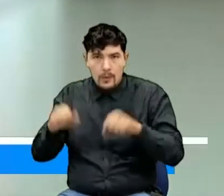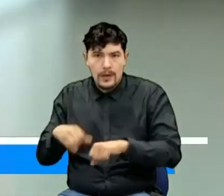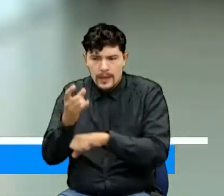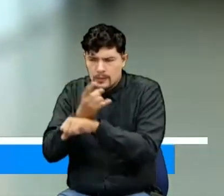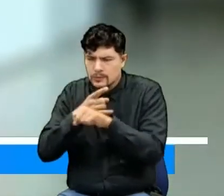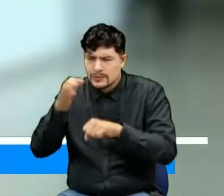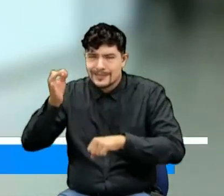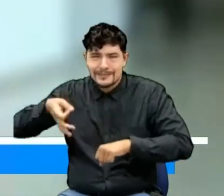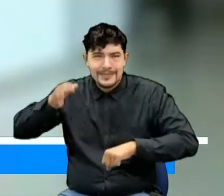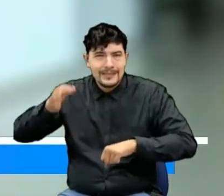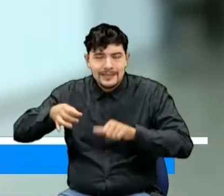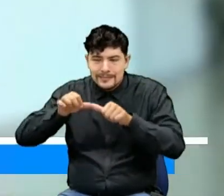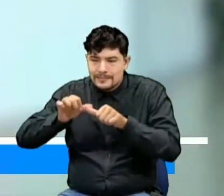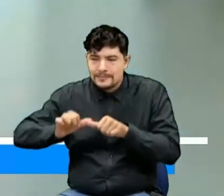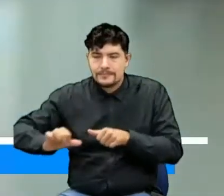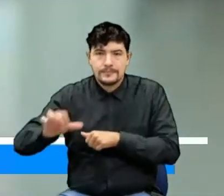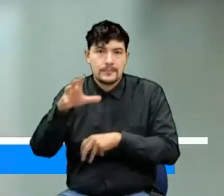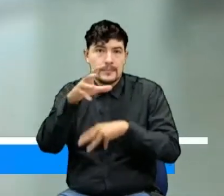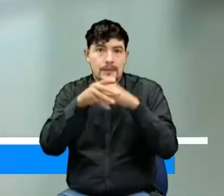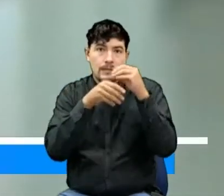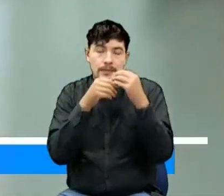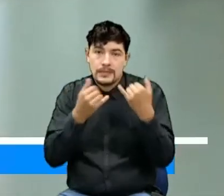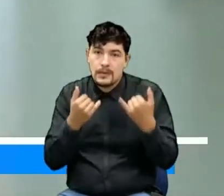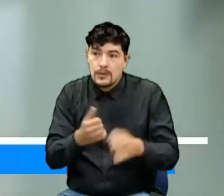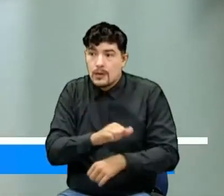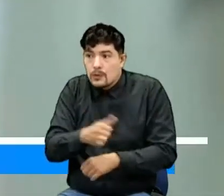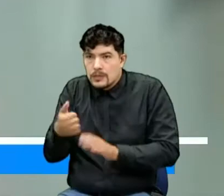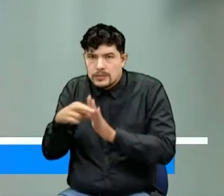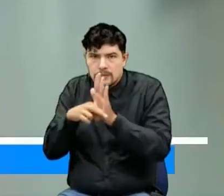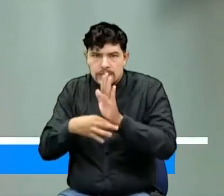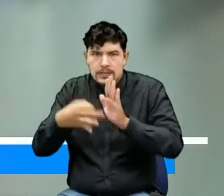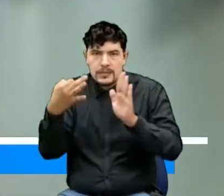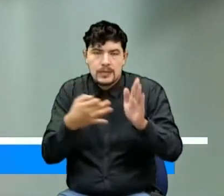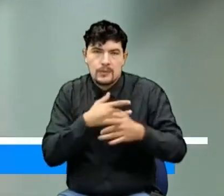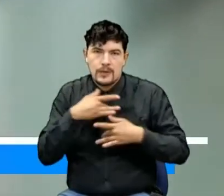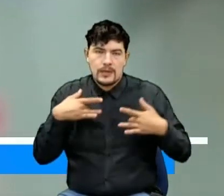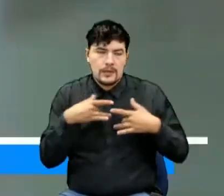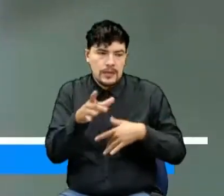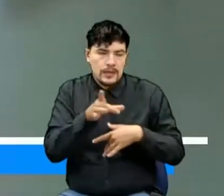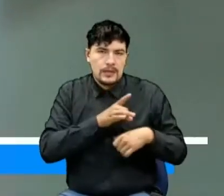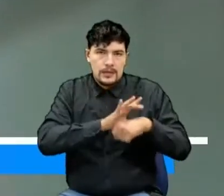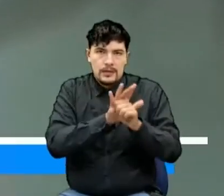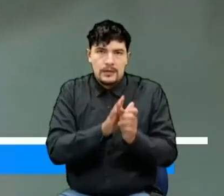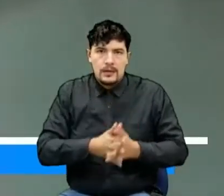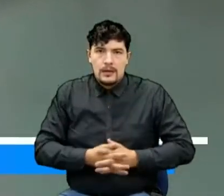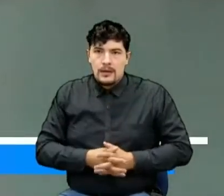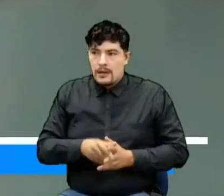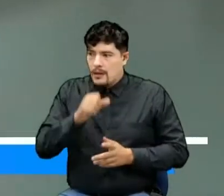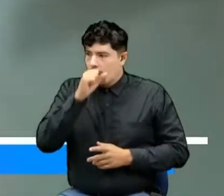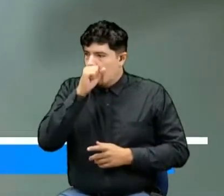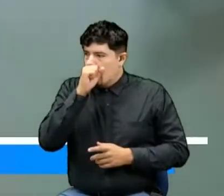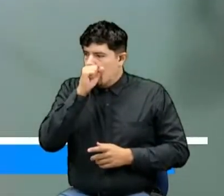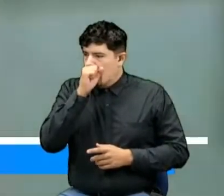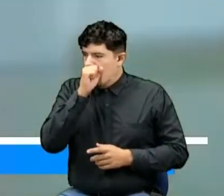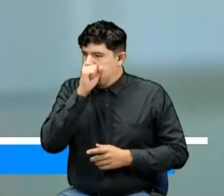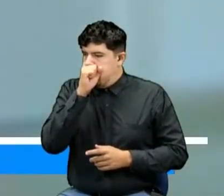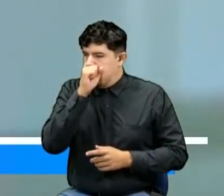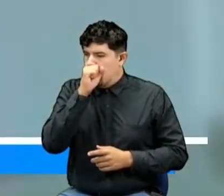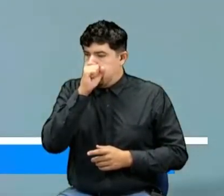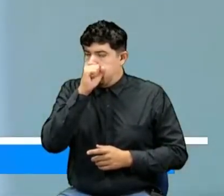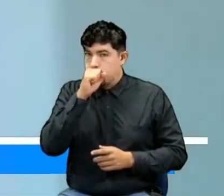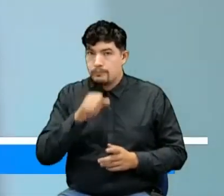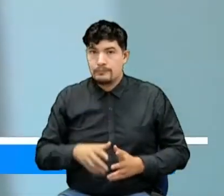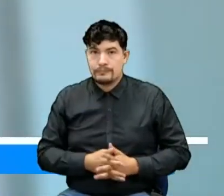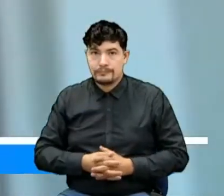uso permanente y efectivamente pues las otras medidas. Para los expertos, la población más vulnerable corresponde a los menores diagnosticados